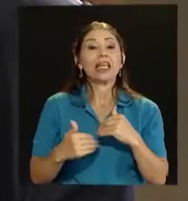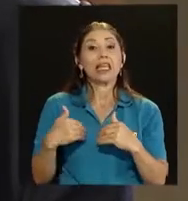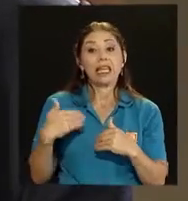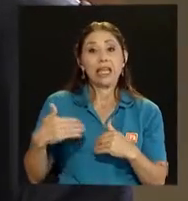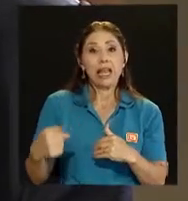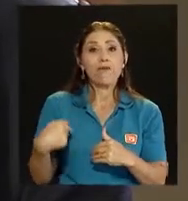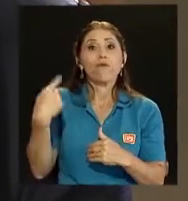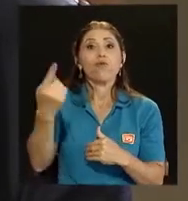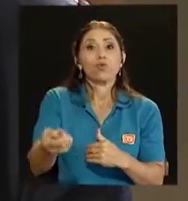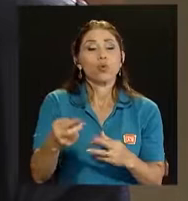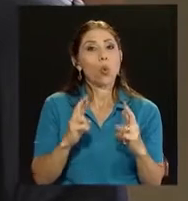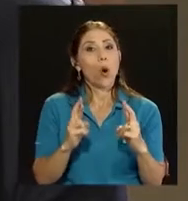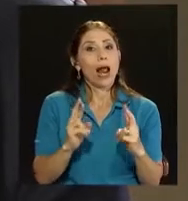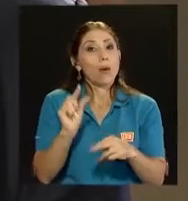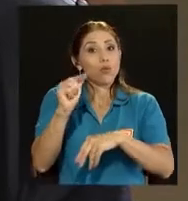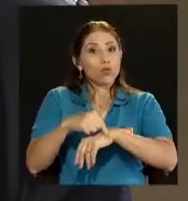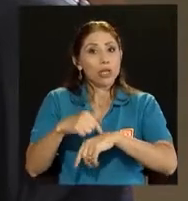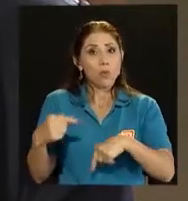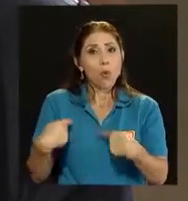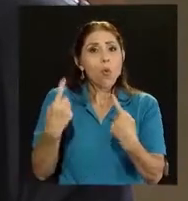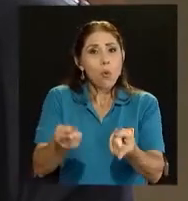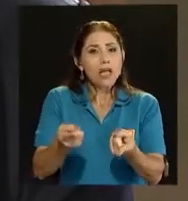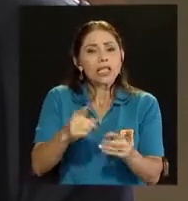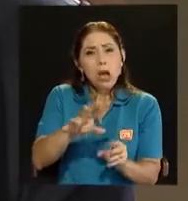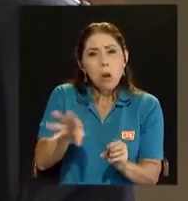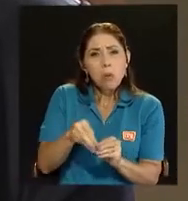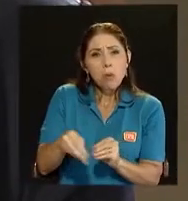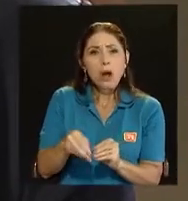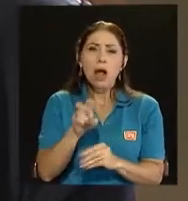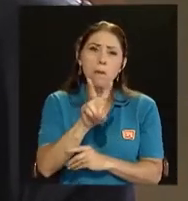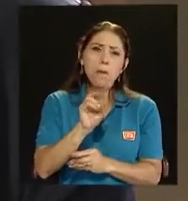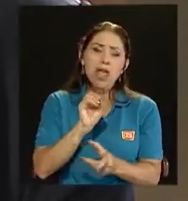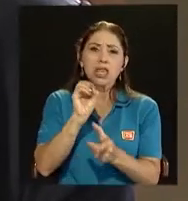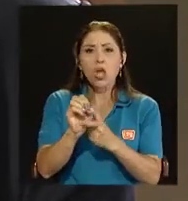se extendiera a entre 20 y 25